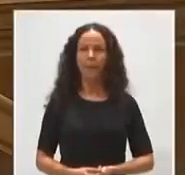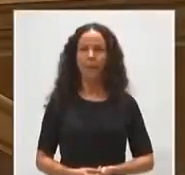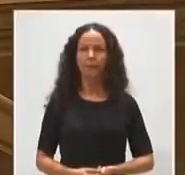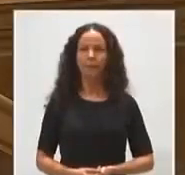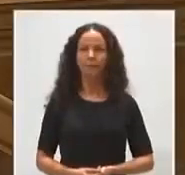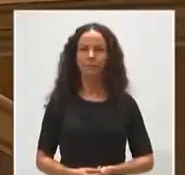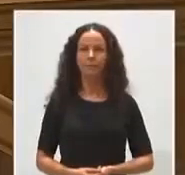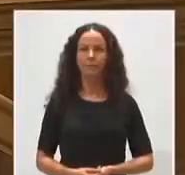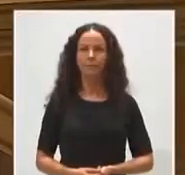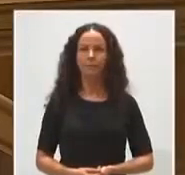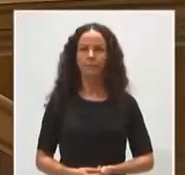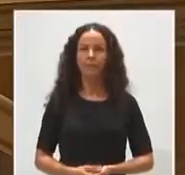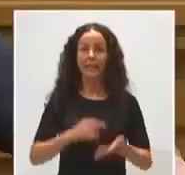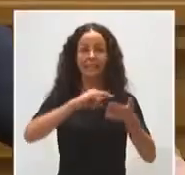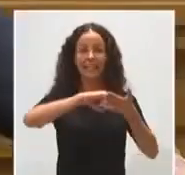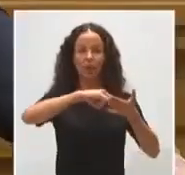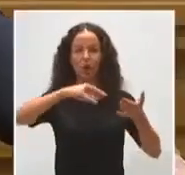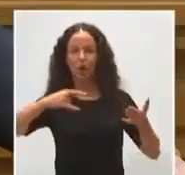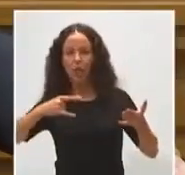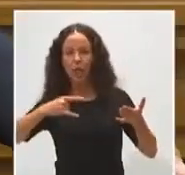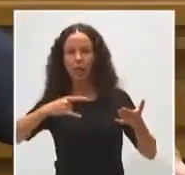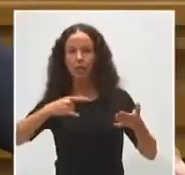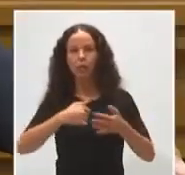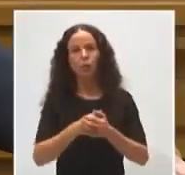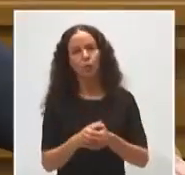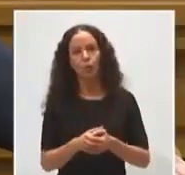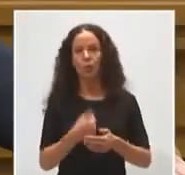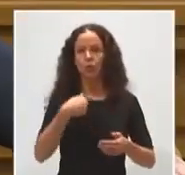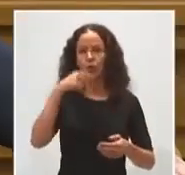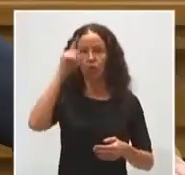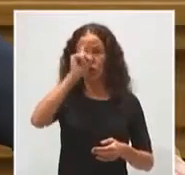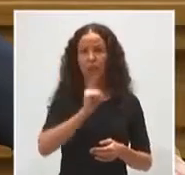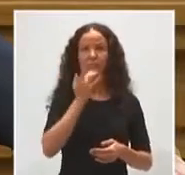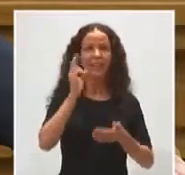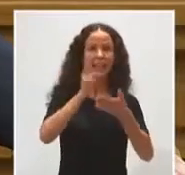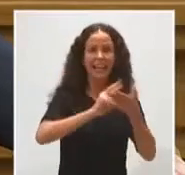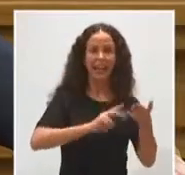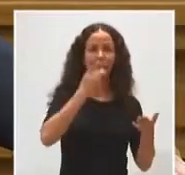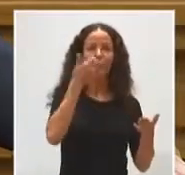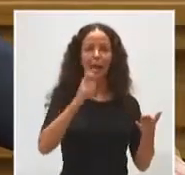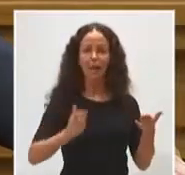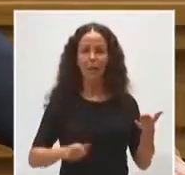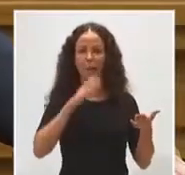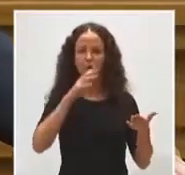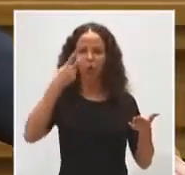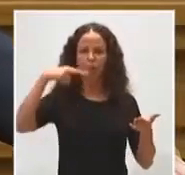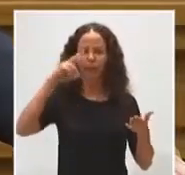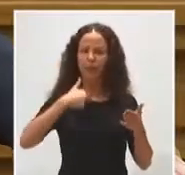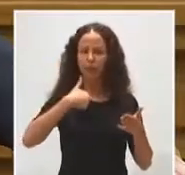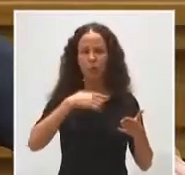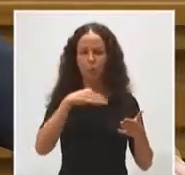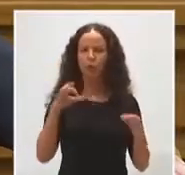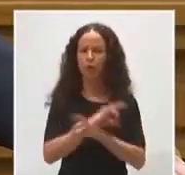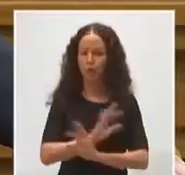en la alta tecnología en la alta tecnología no sé si leer las palabras que tengo aquí porque son tan expertas que a lo mismo puedo confundir